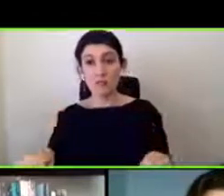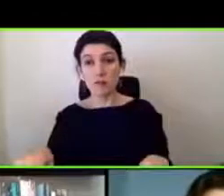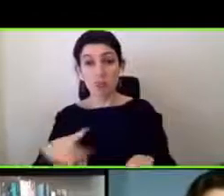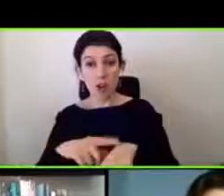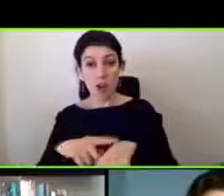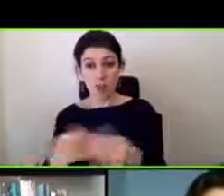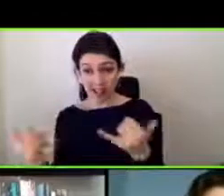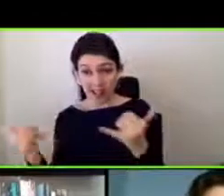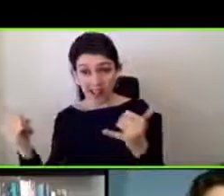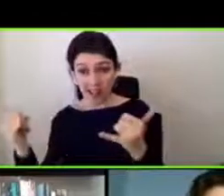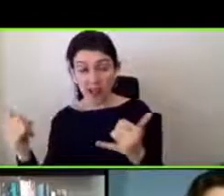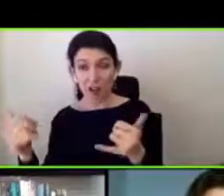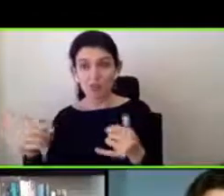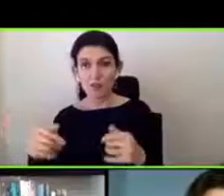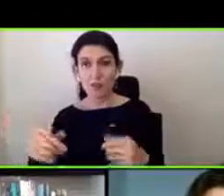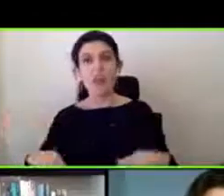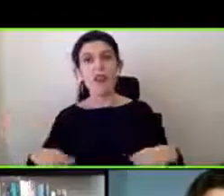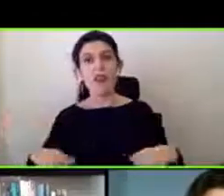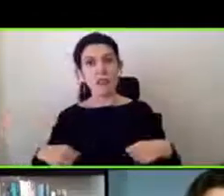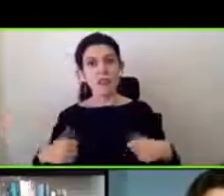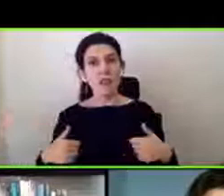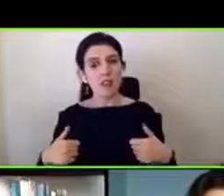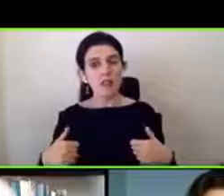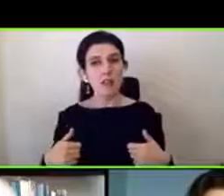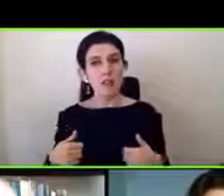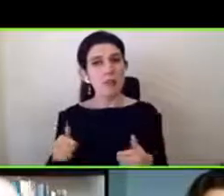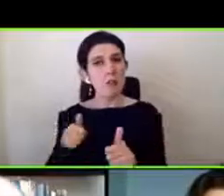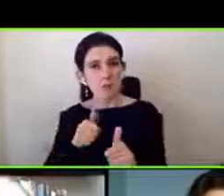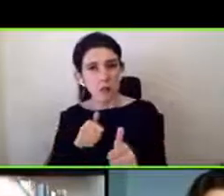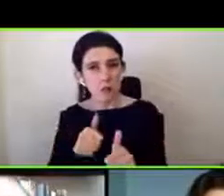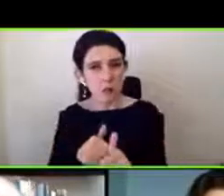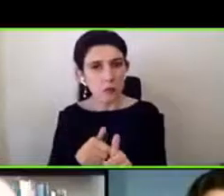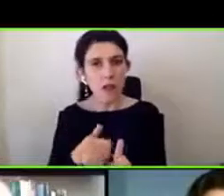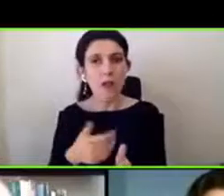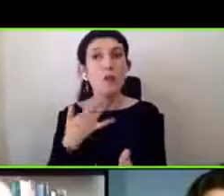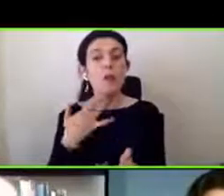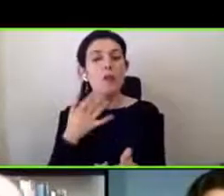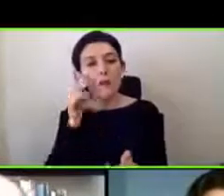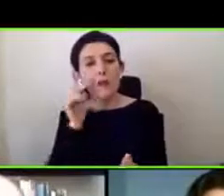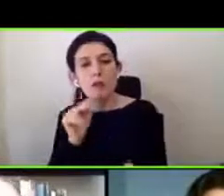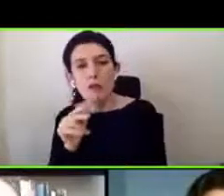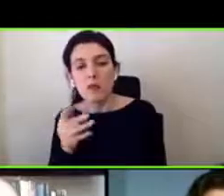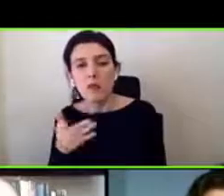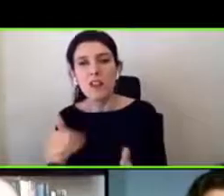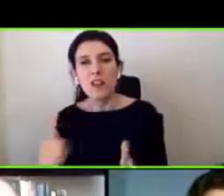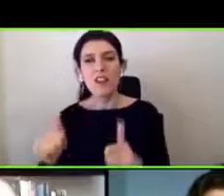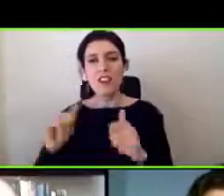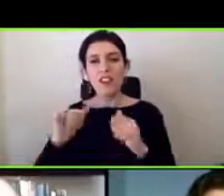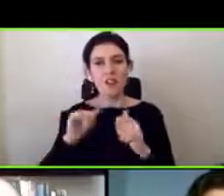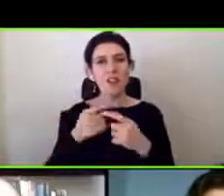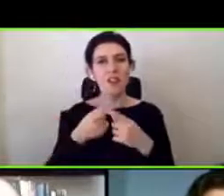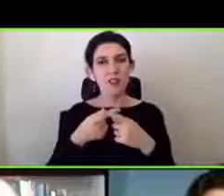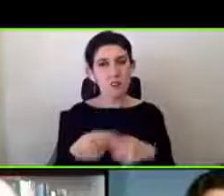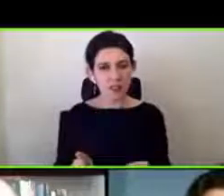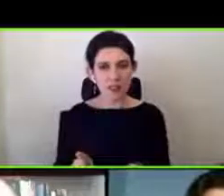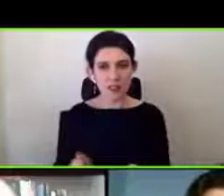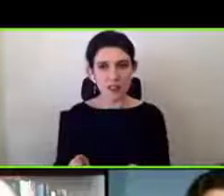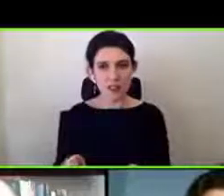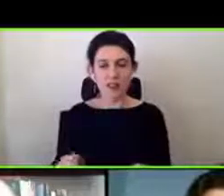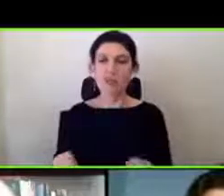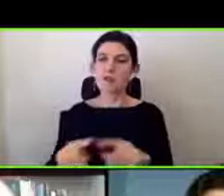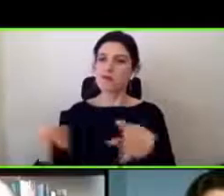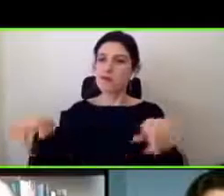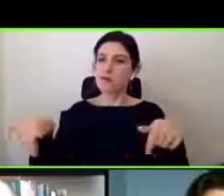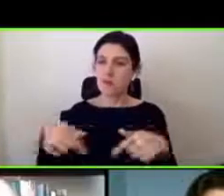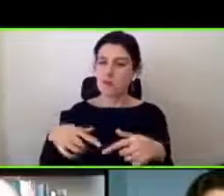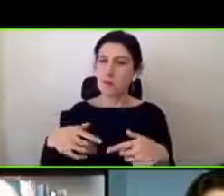presentaba un desafío distinto, como dice Francisco también, en un espacio que era grato para ellos,